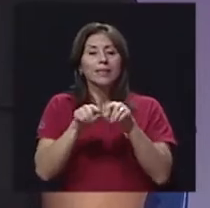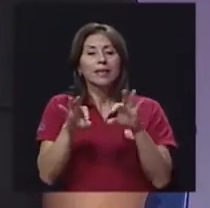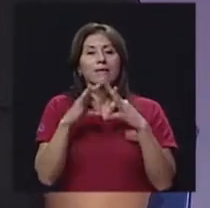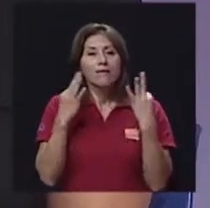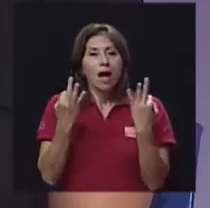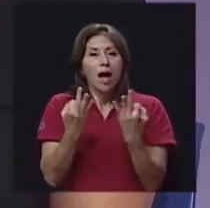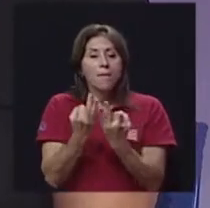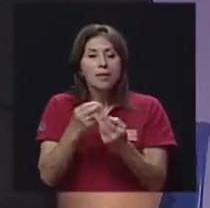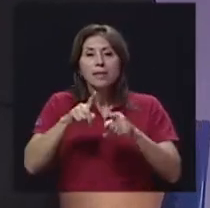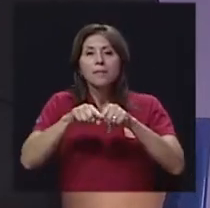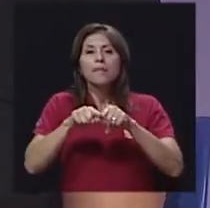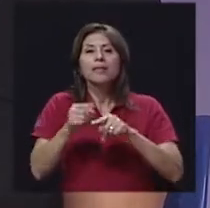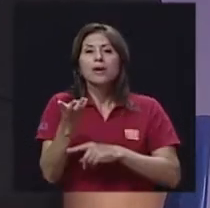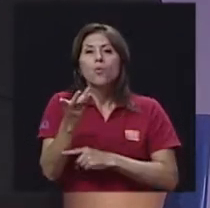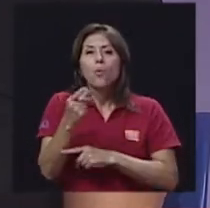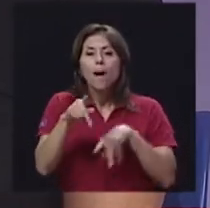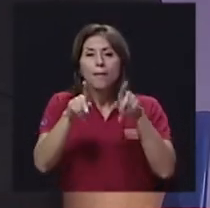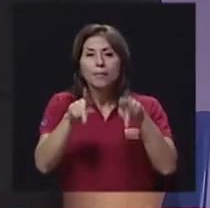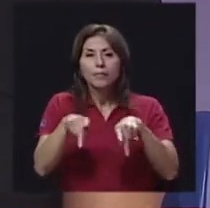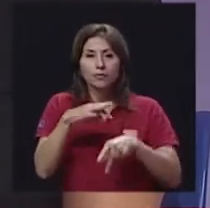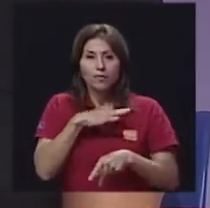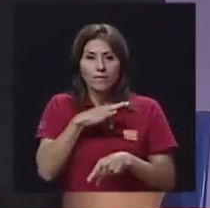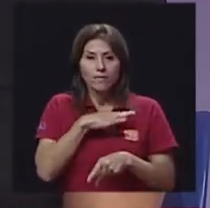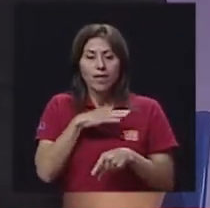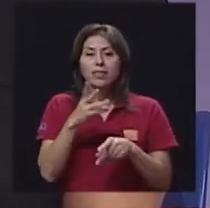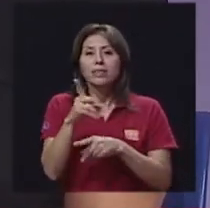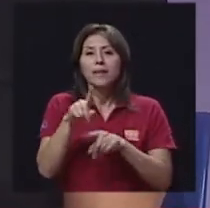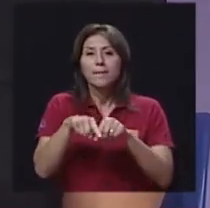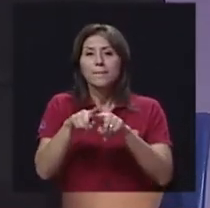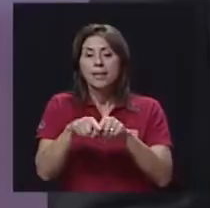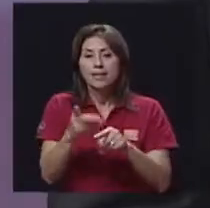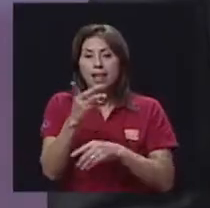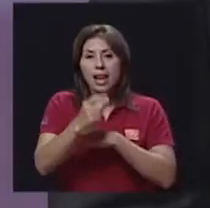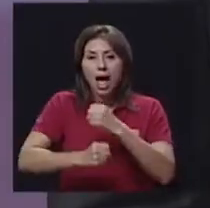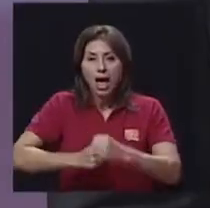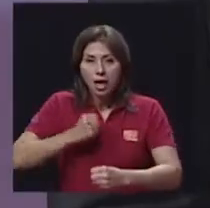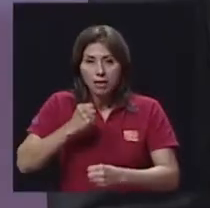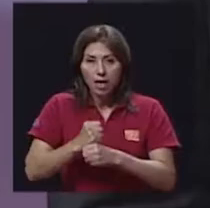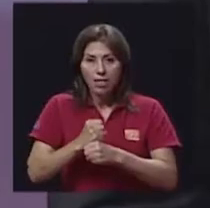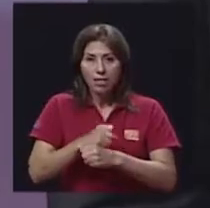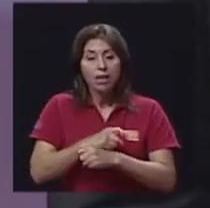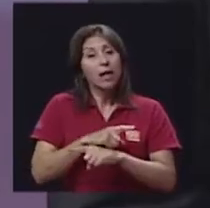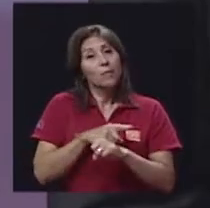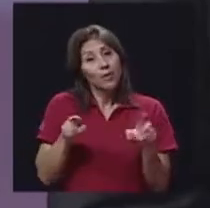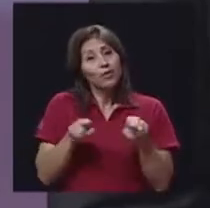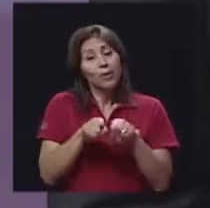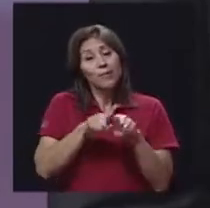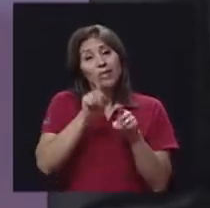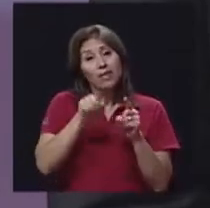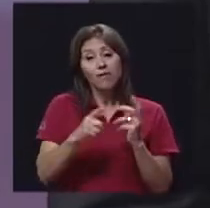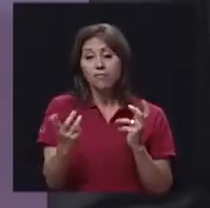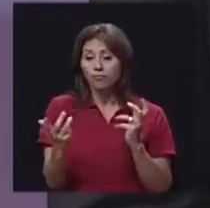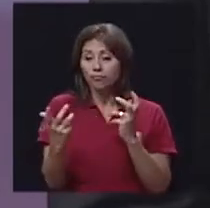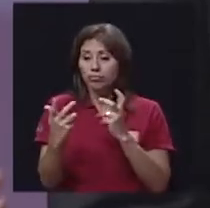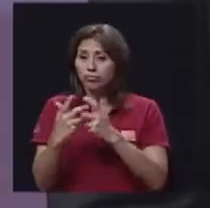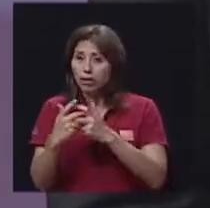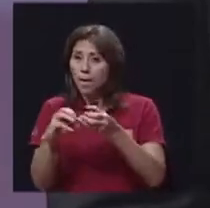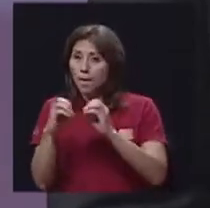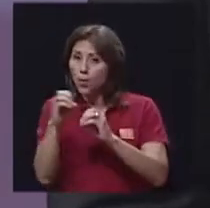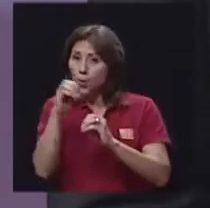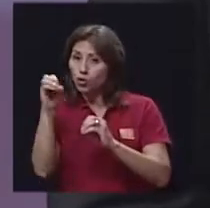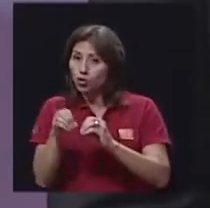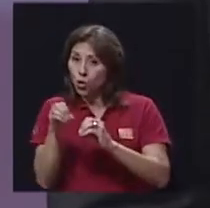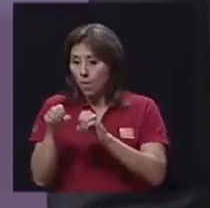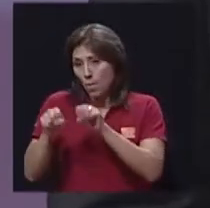las edades de los beneficiarios, pero también tiene que ir en proporción a las posibilidades del demandado. No es lo mismo fijarle